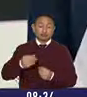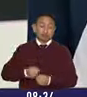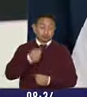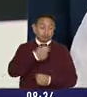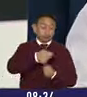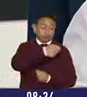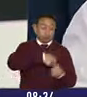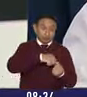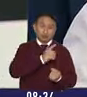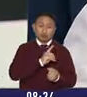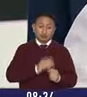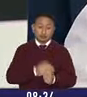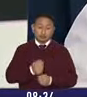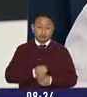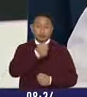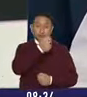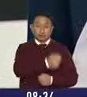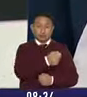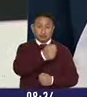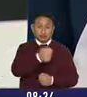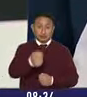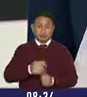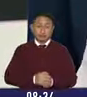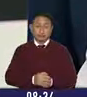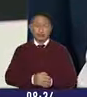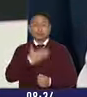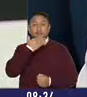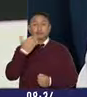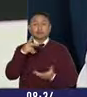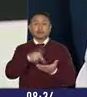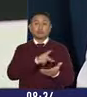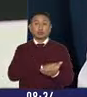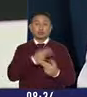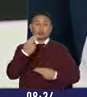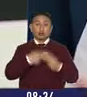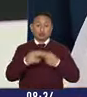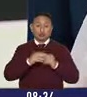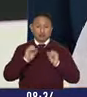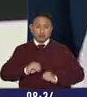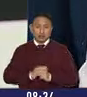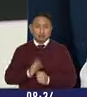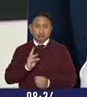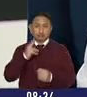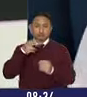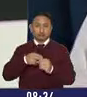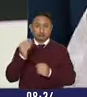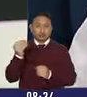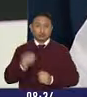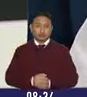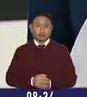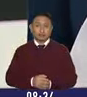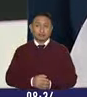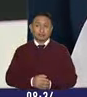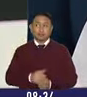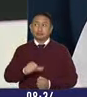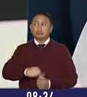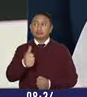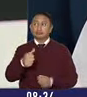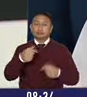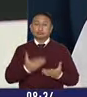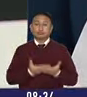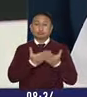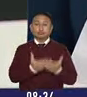reembolsables y reembolsables, para que los mejores proyectos puedan participar los jóvenes. Pero por otro lado, también